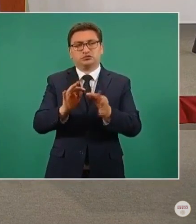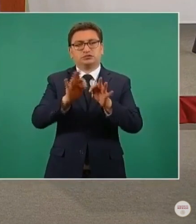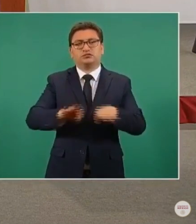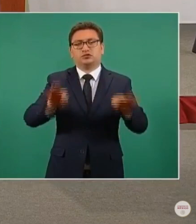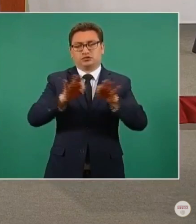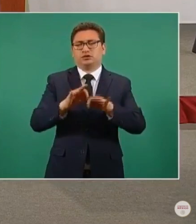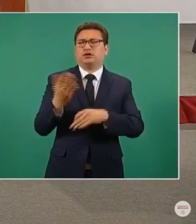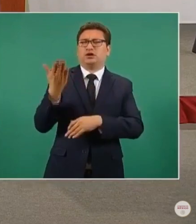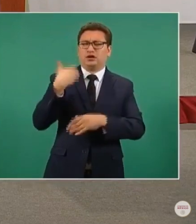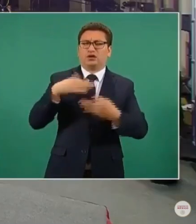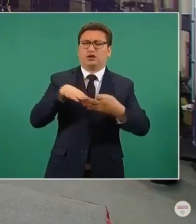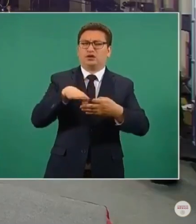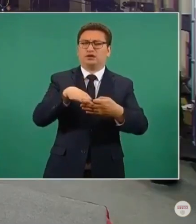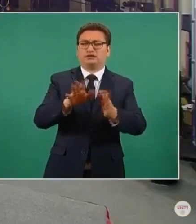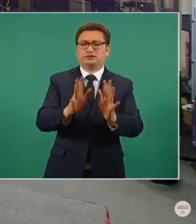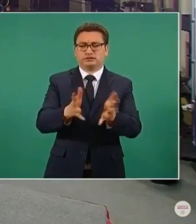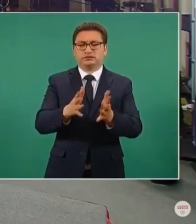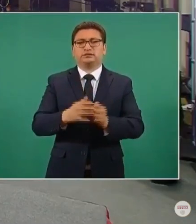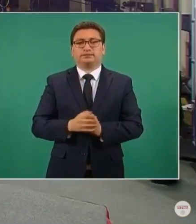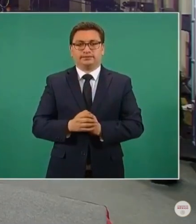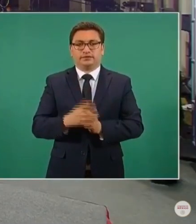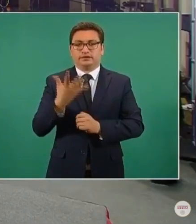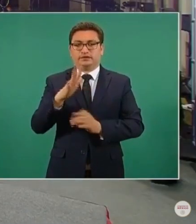hemos hecho ya varias veces. Estas